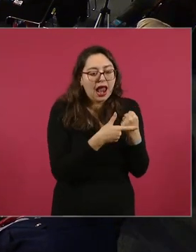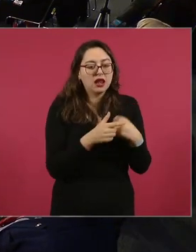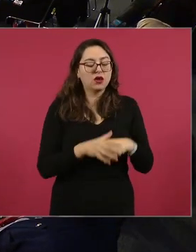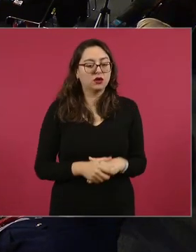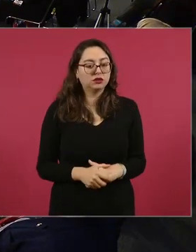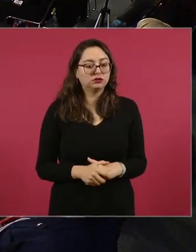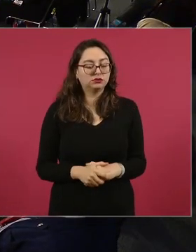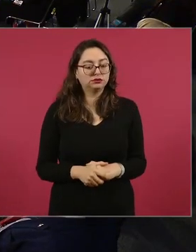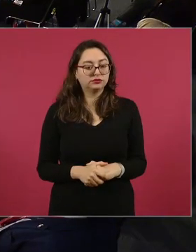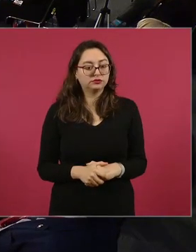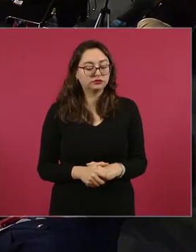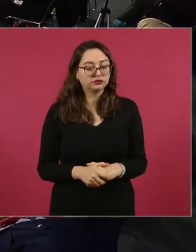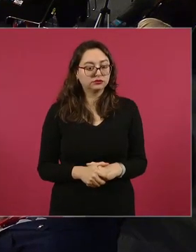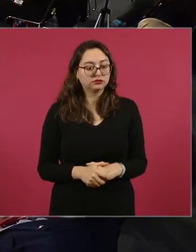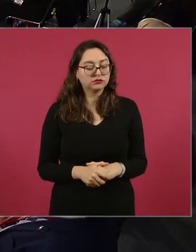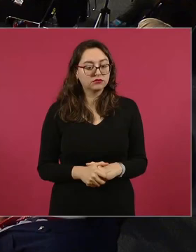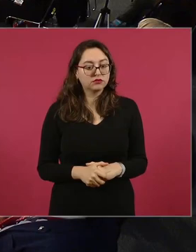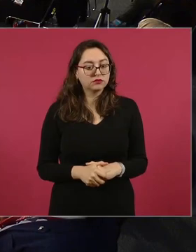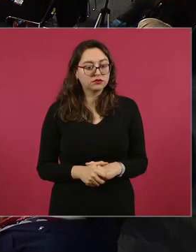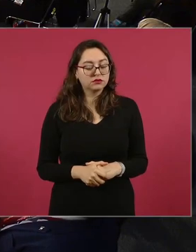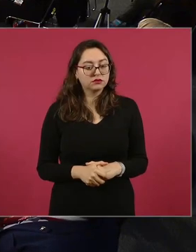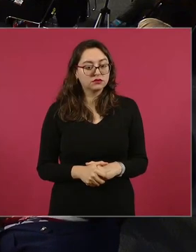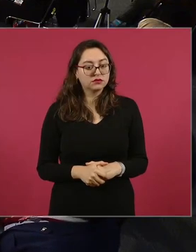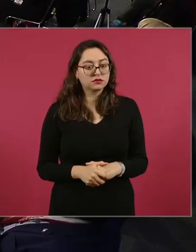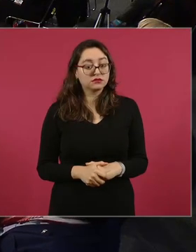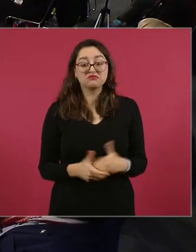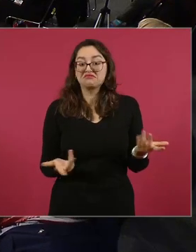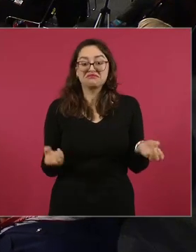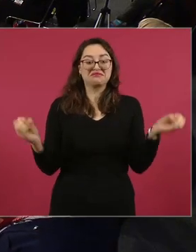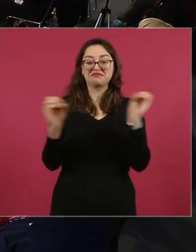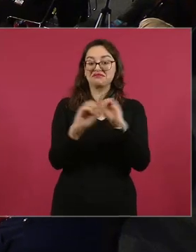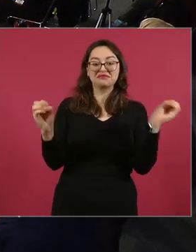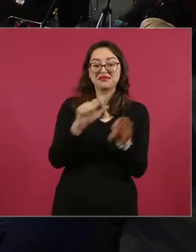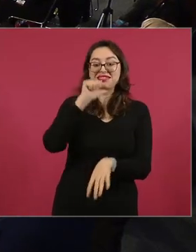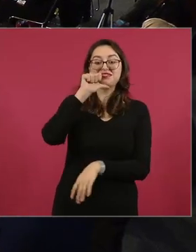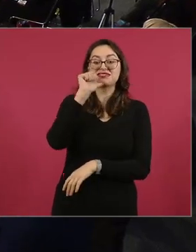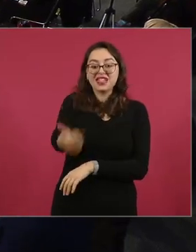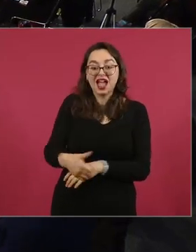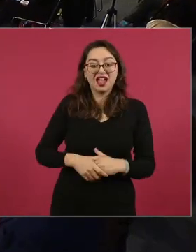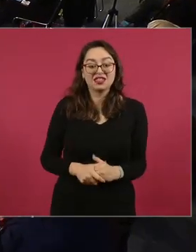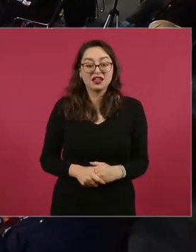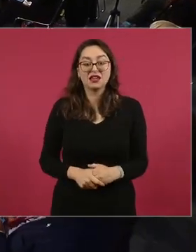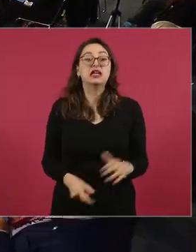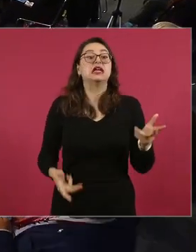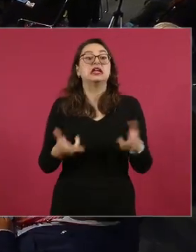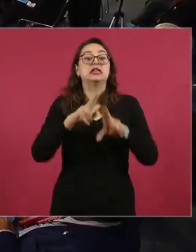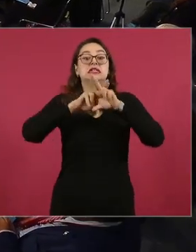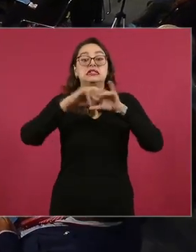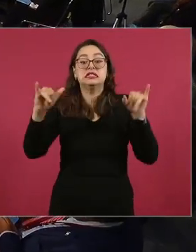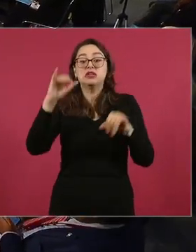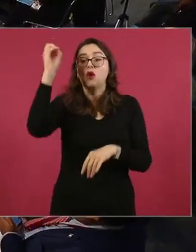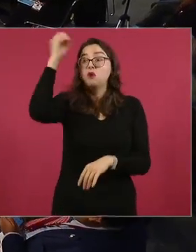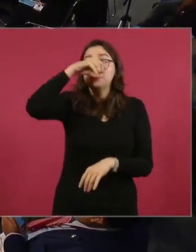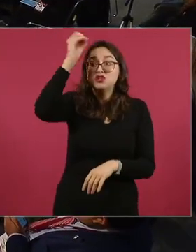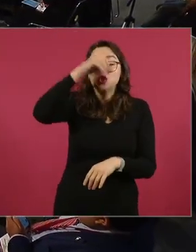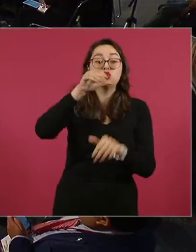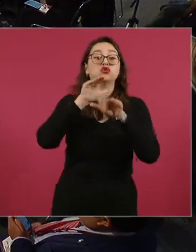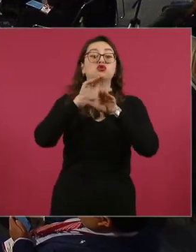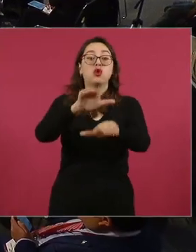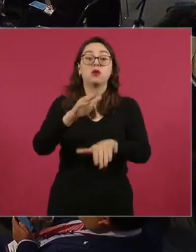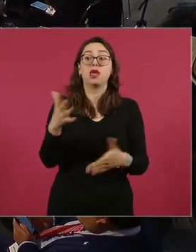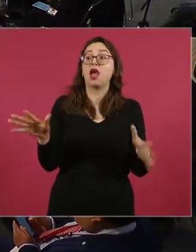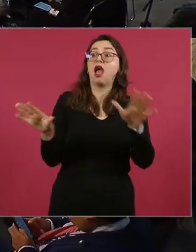No, aquí nomás. Bueno, ni siquiera hubo ni del cambio tampoco, ¿verdad?